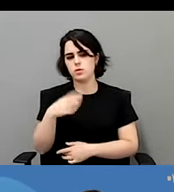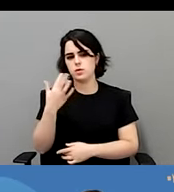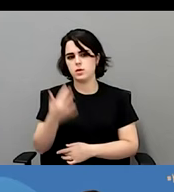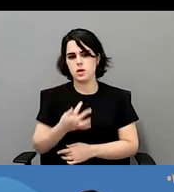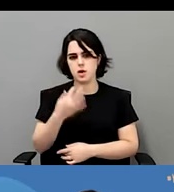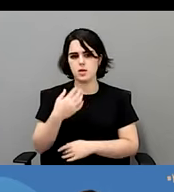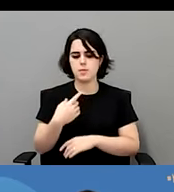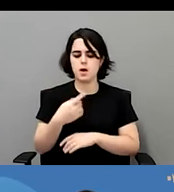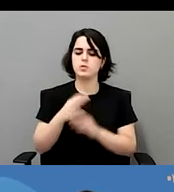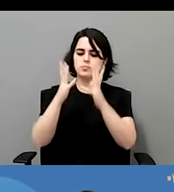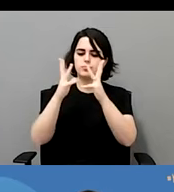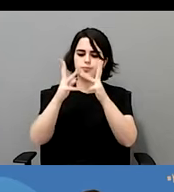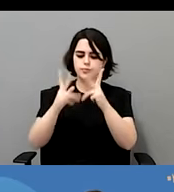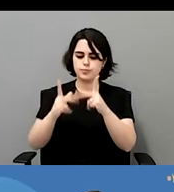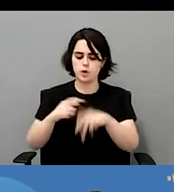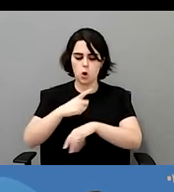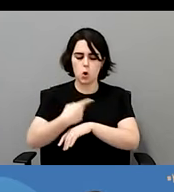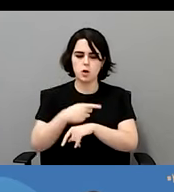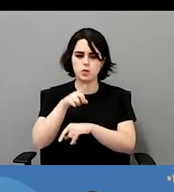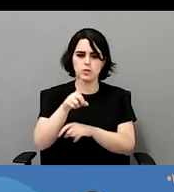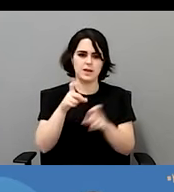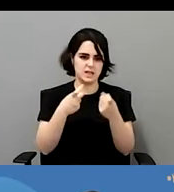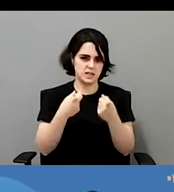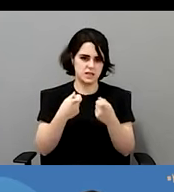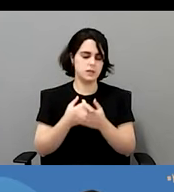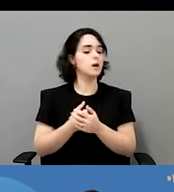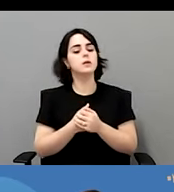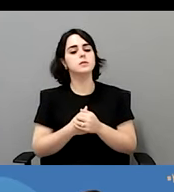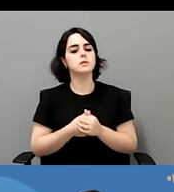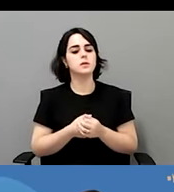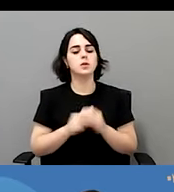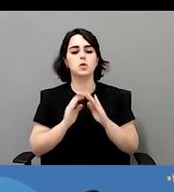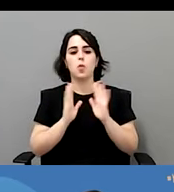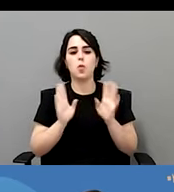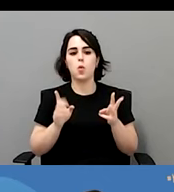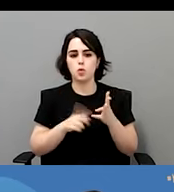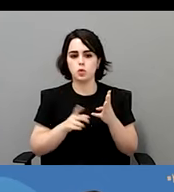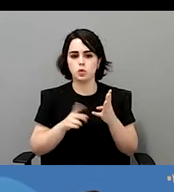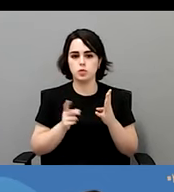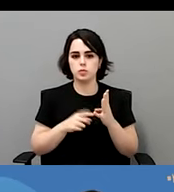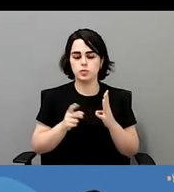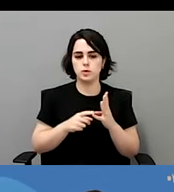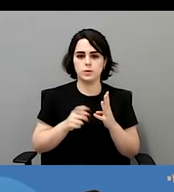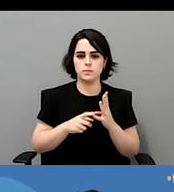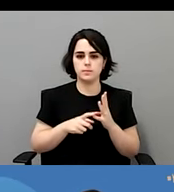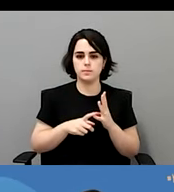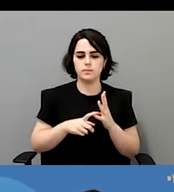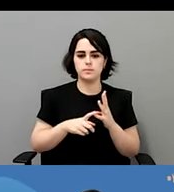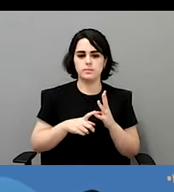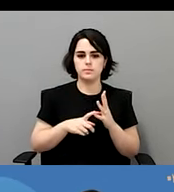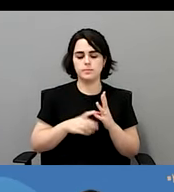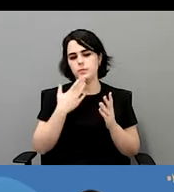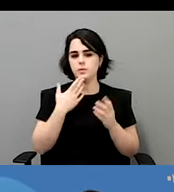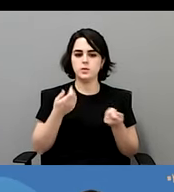horas referidas. Y por último, a modo de cierre de